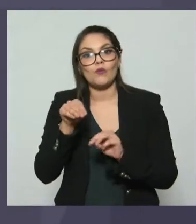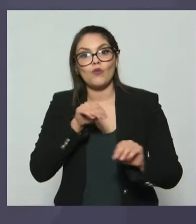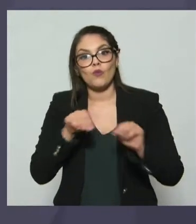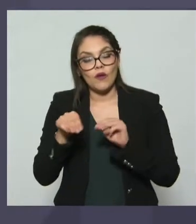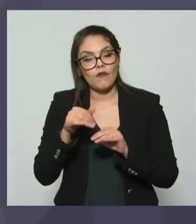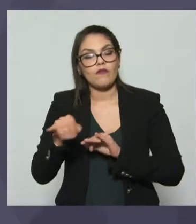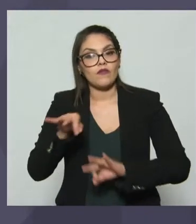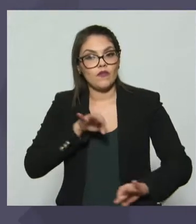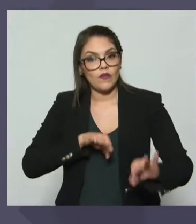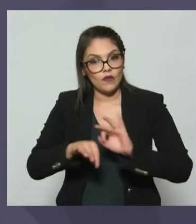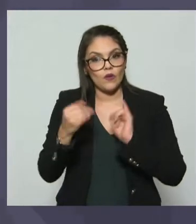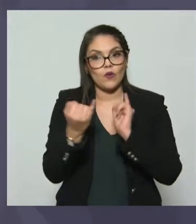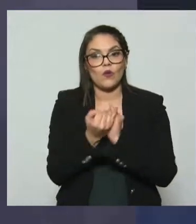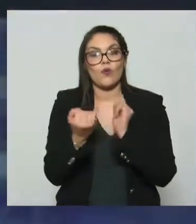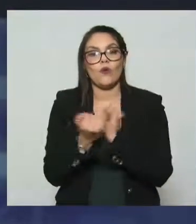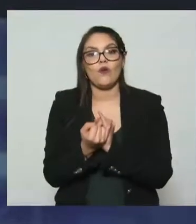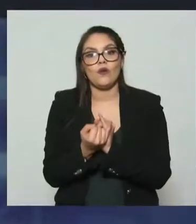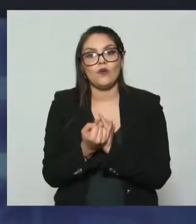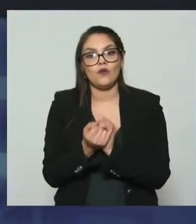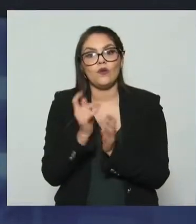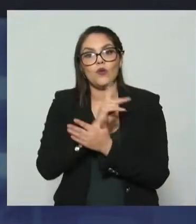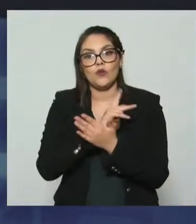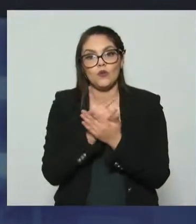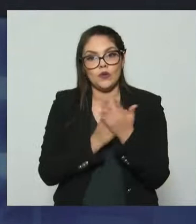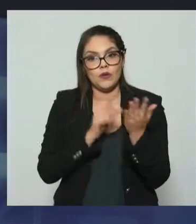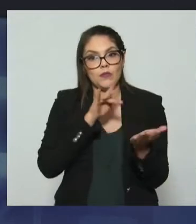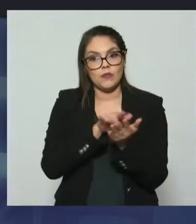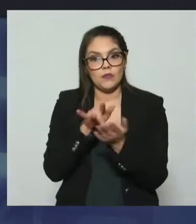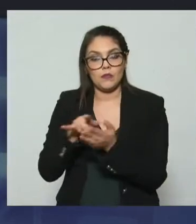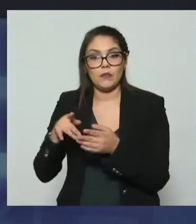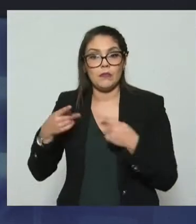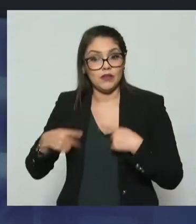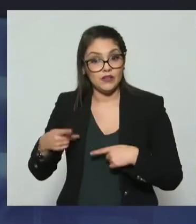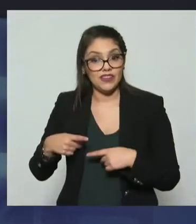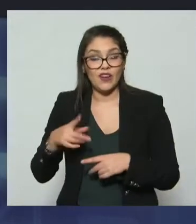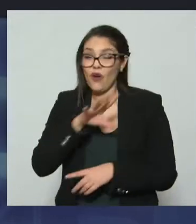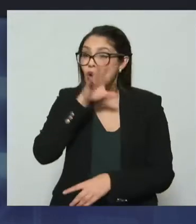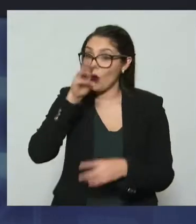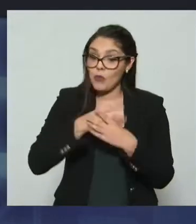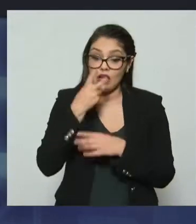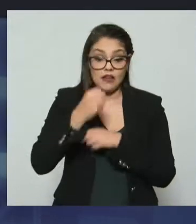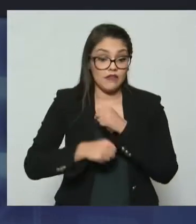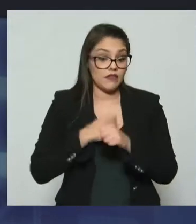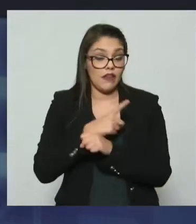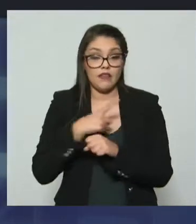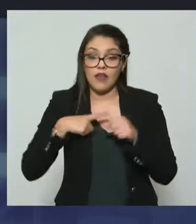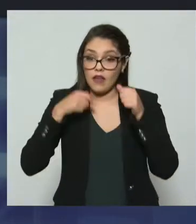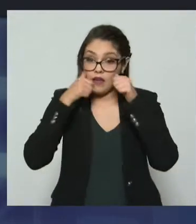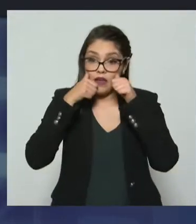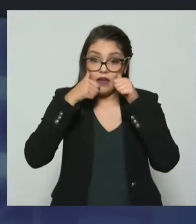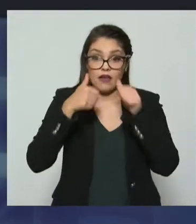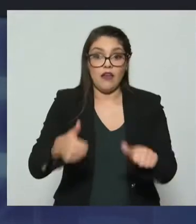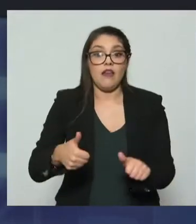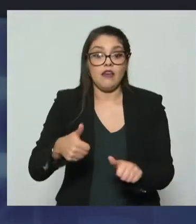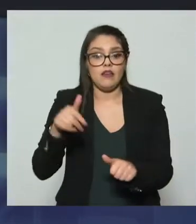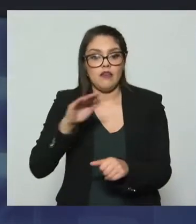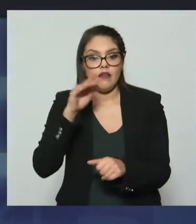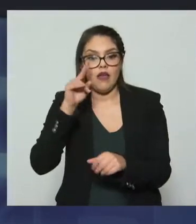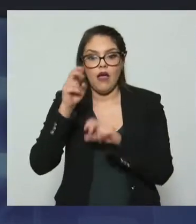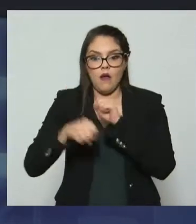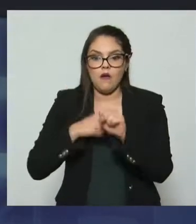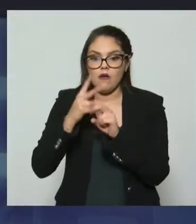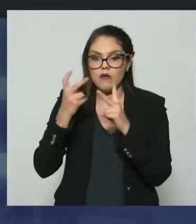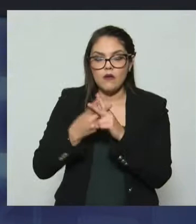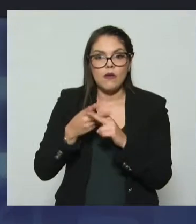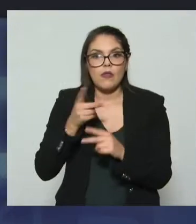tenemos pendientes en programas sociales. Todo eso tiene que atenderse este año porque es el año intermedio en el cual tenemos que ser mucho